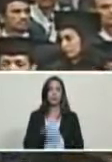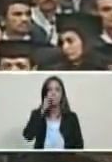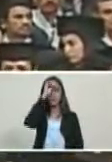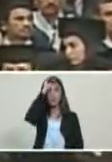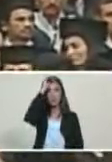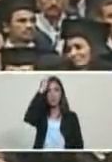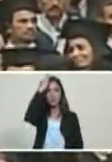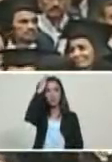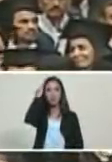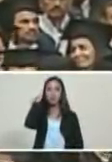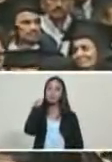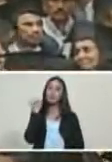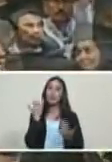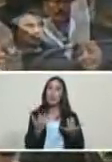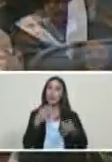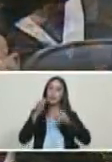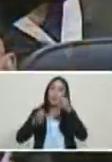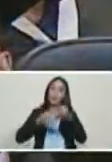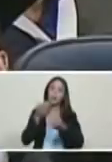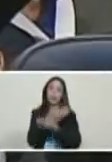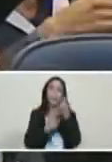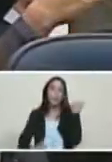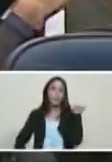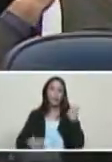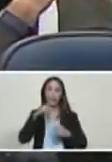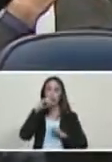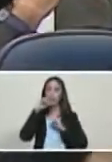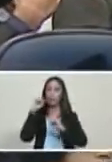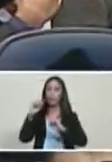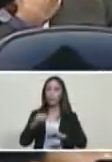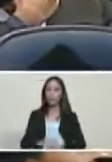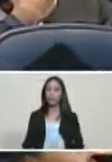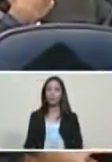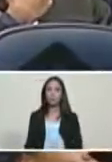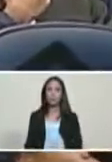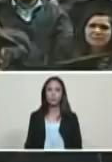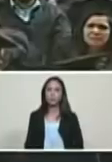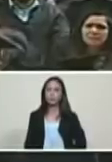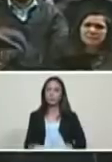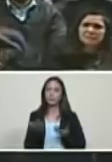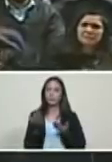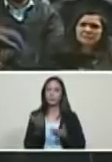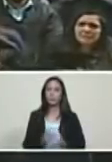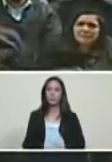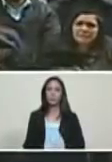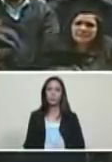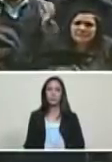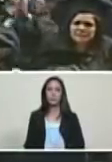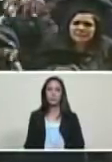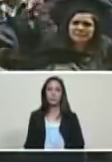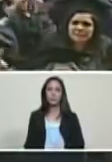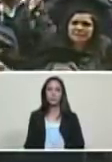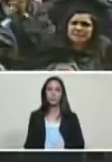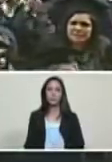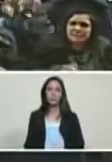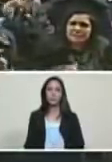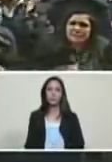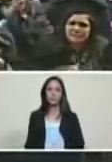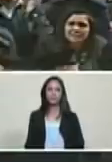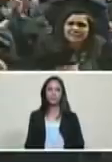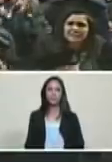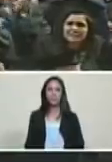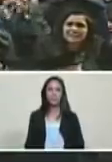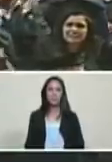A continuación, palabras del ciudadano Nicolás Maduro Moros, presidente constitucional de la